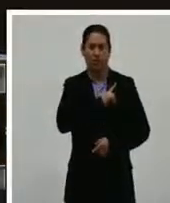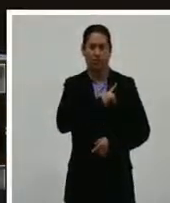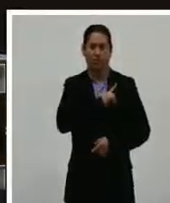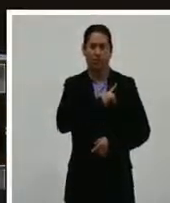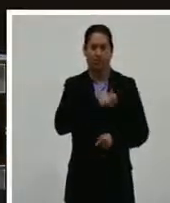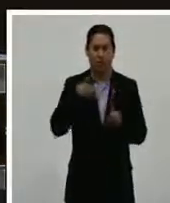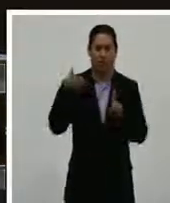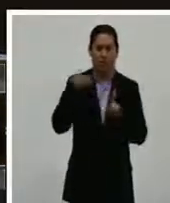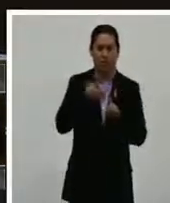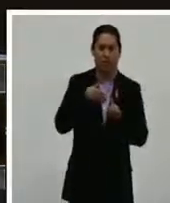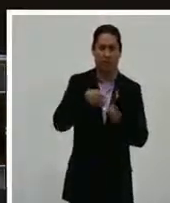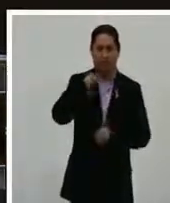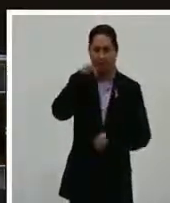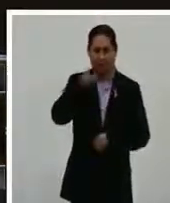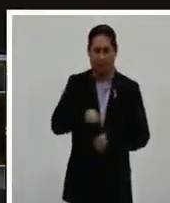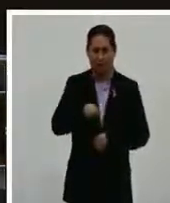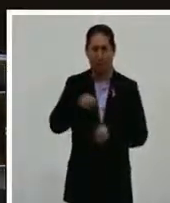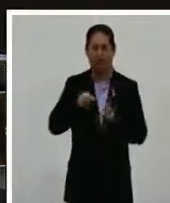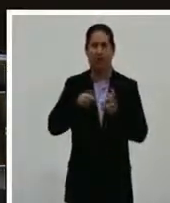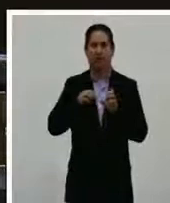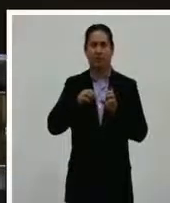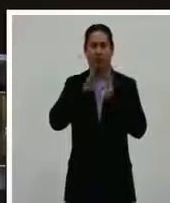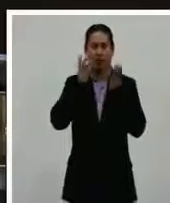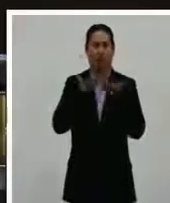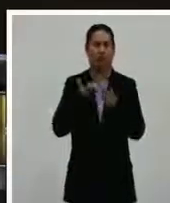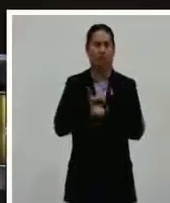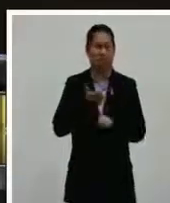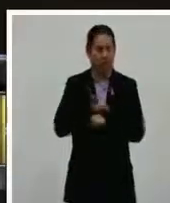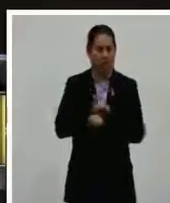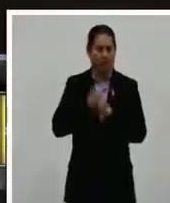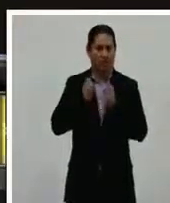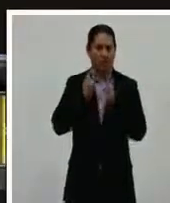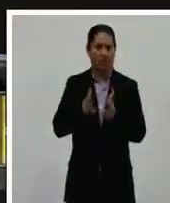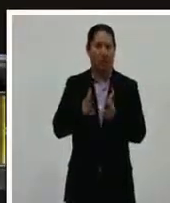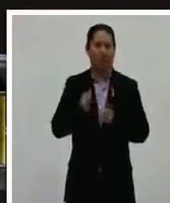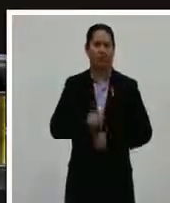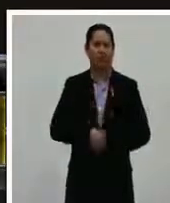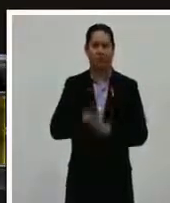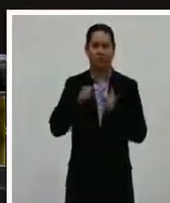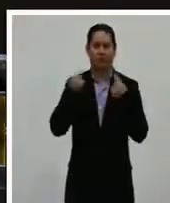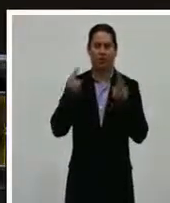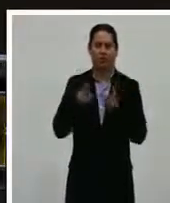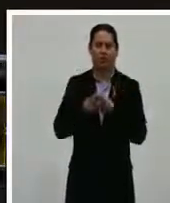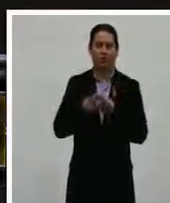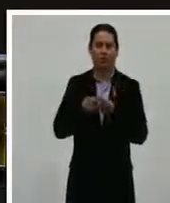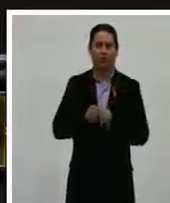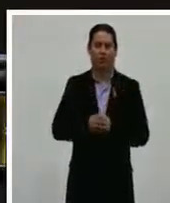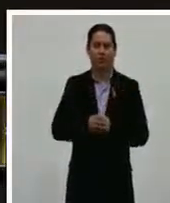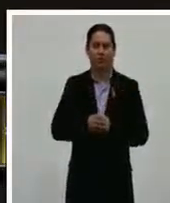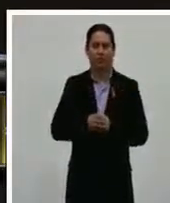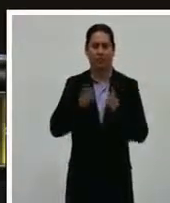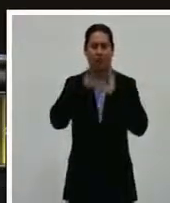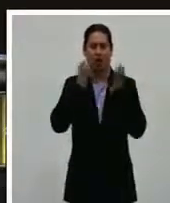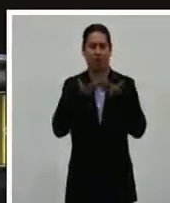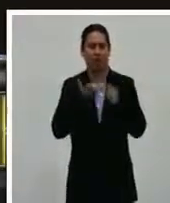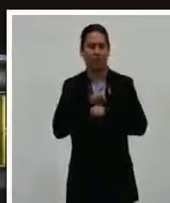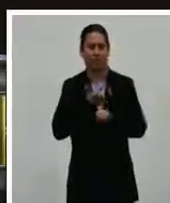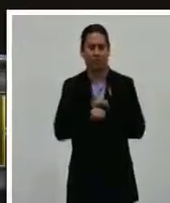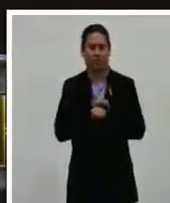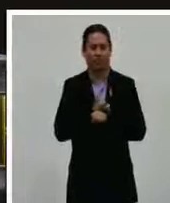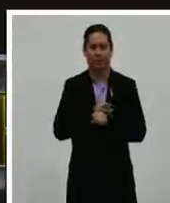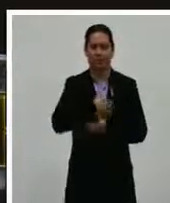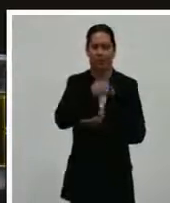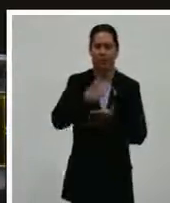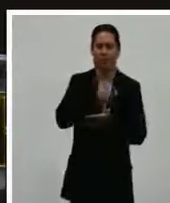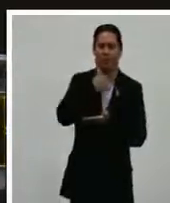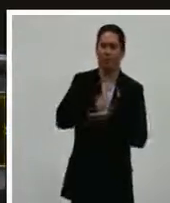67ª legislatura constitucional del estado de chiapas reunidos en el honorable congreso del estado en